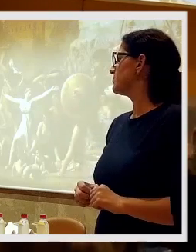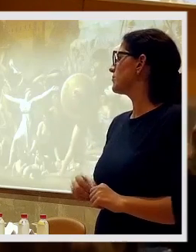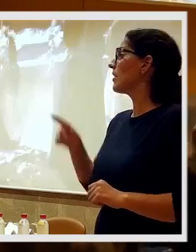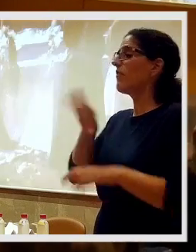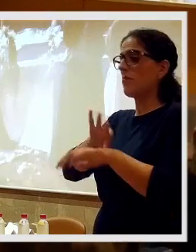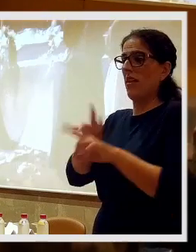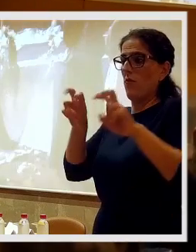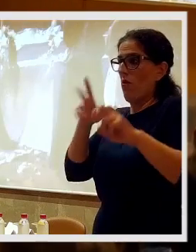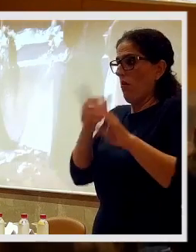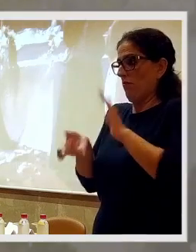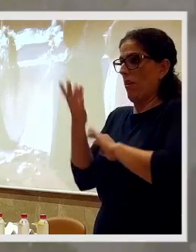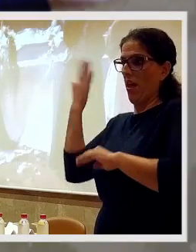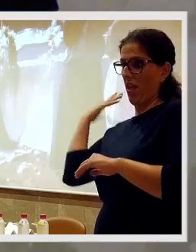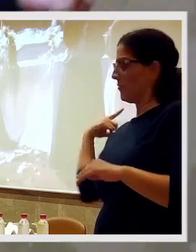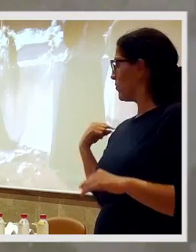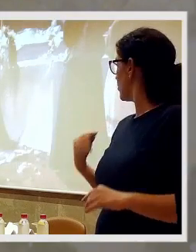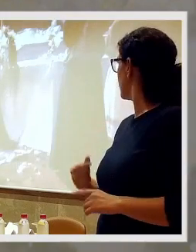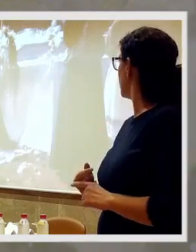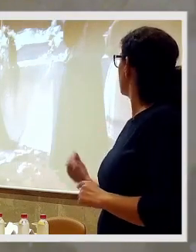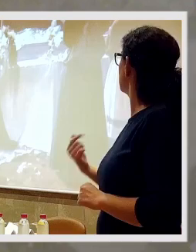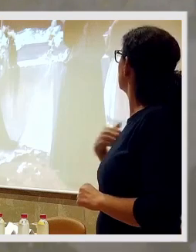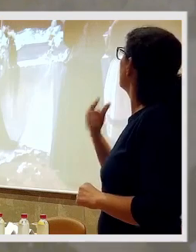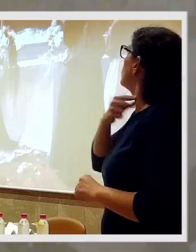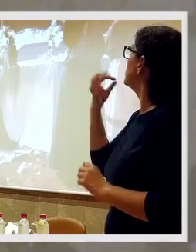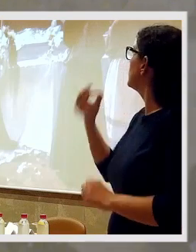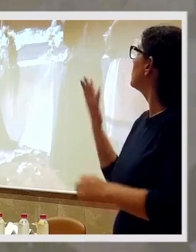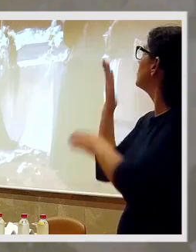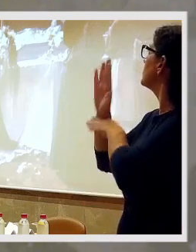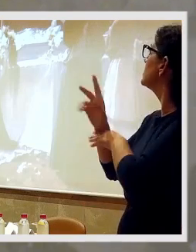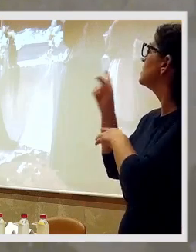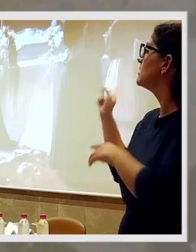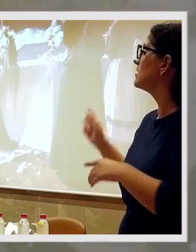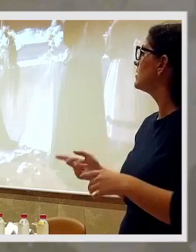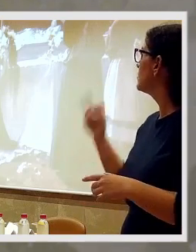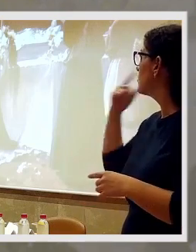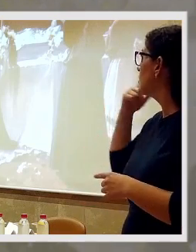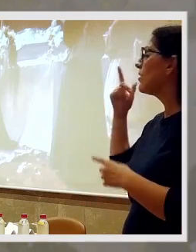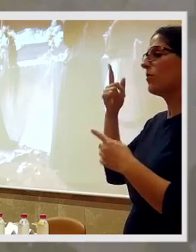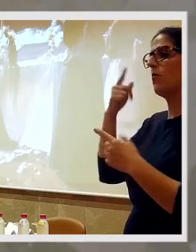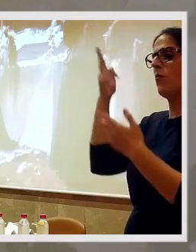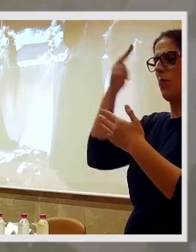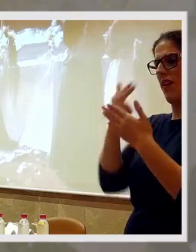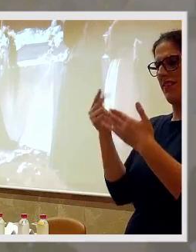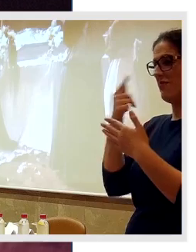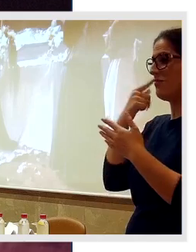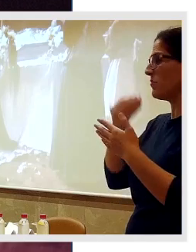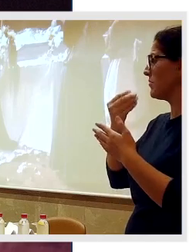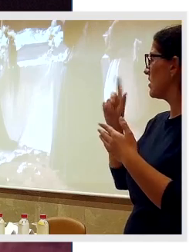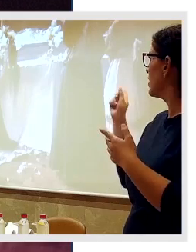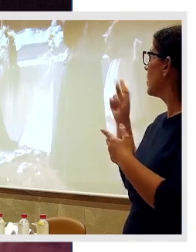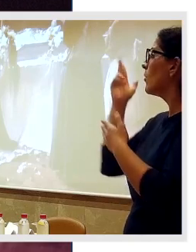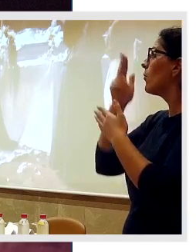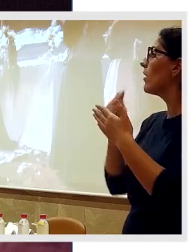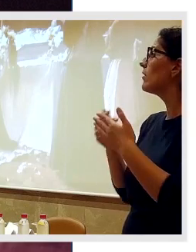en los últimos años. Siempre a mí me gusta presentar estas cosas con ese precioso cuadro, que no se ve muy bien, pero ese cuadro